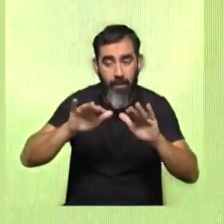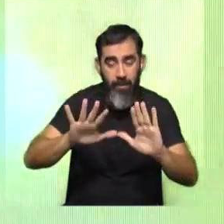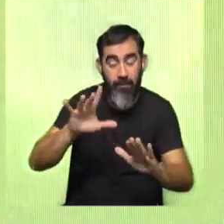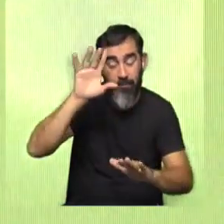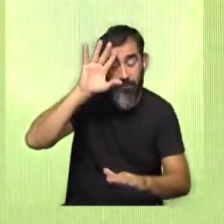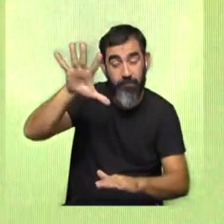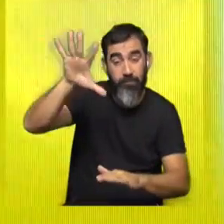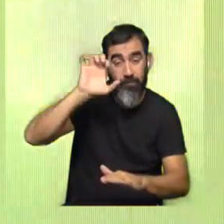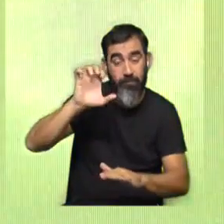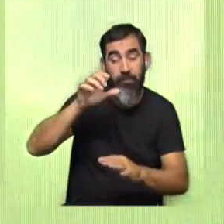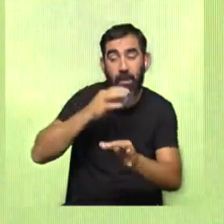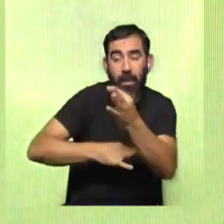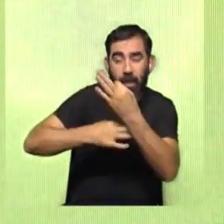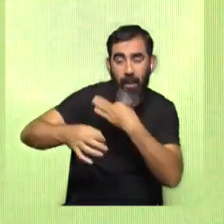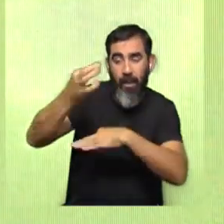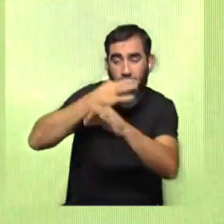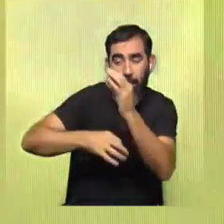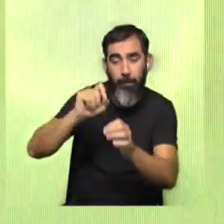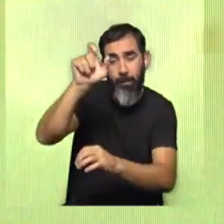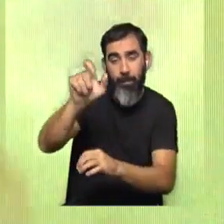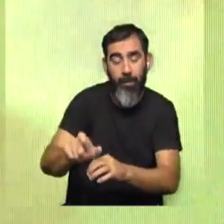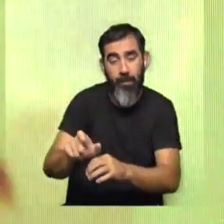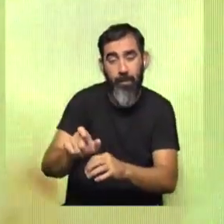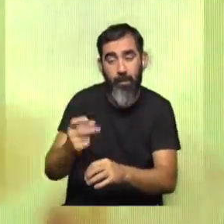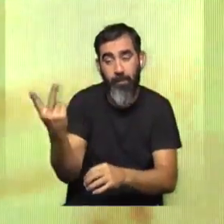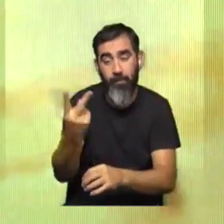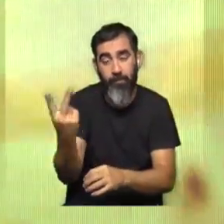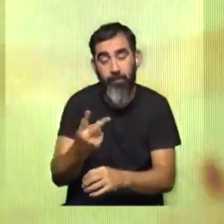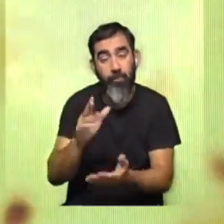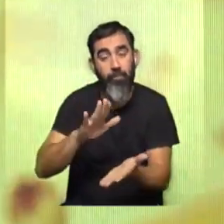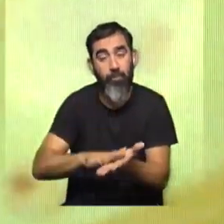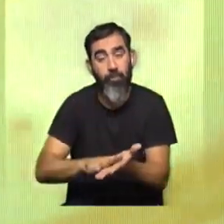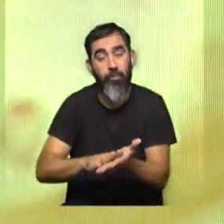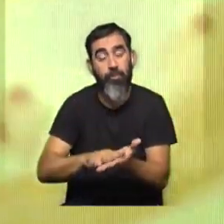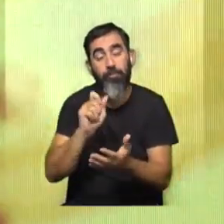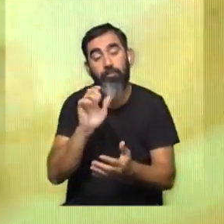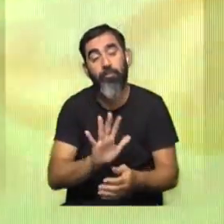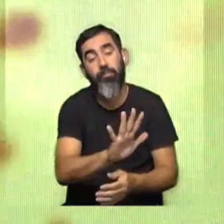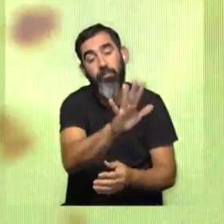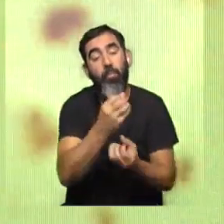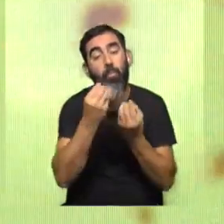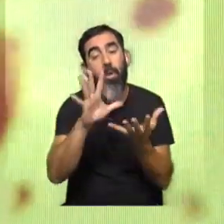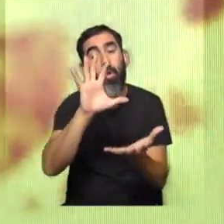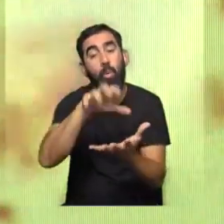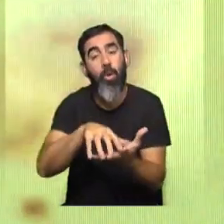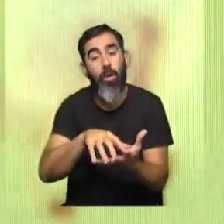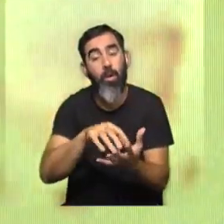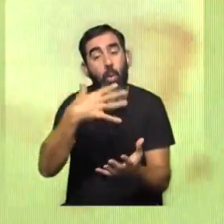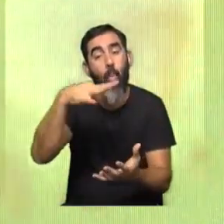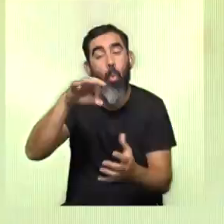recordando lo que nos explicaban los geólogos Gozo y Faraone sobre las particularidades y por qué este sitio es único en el